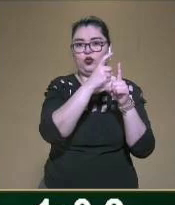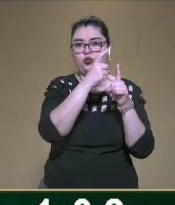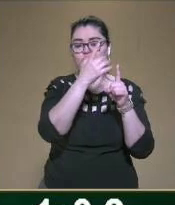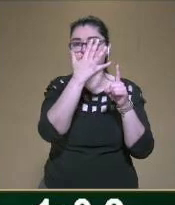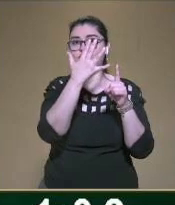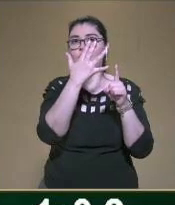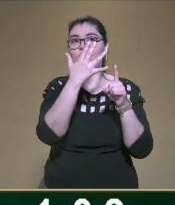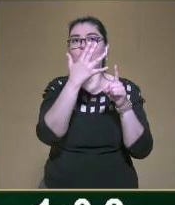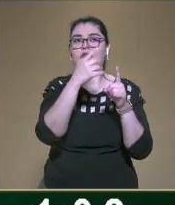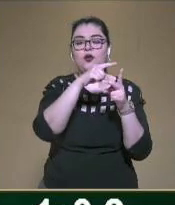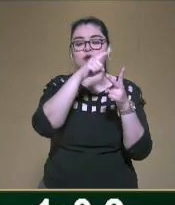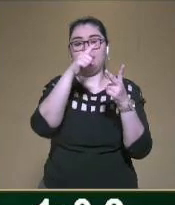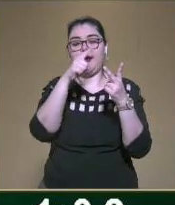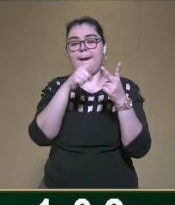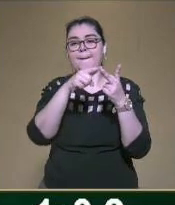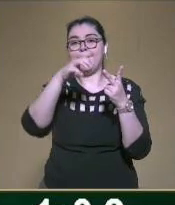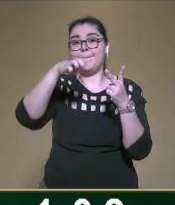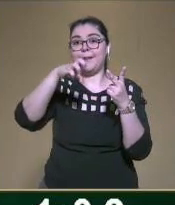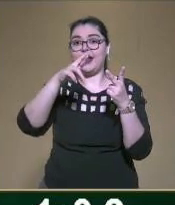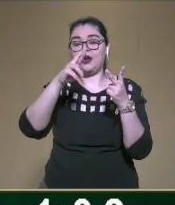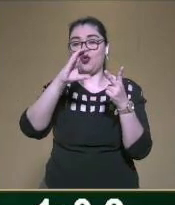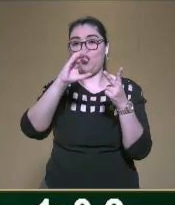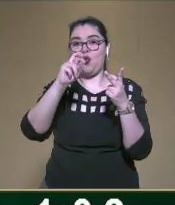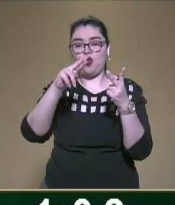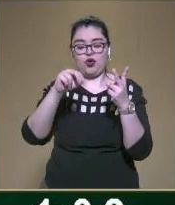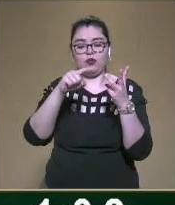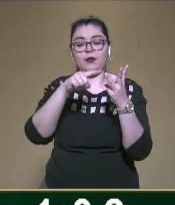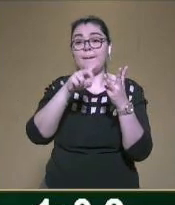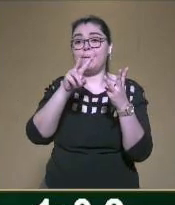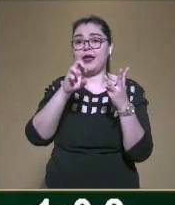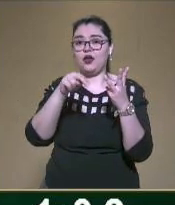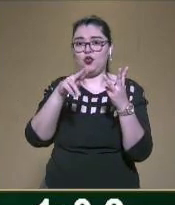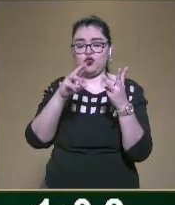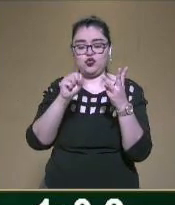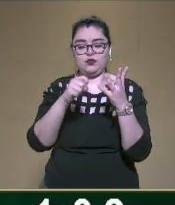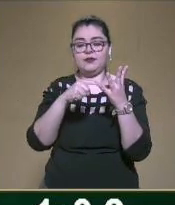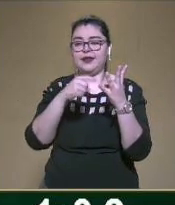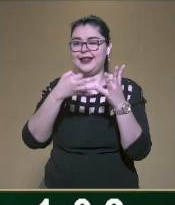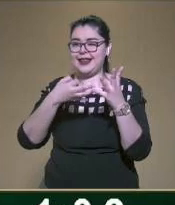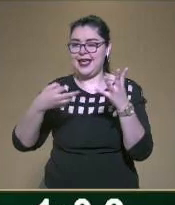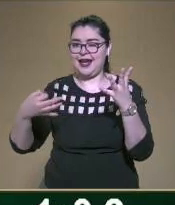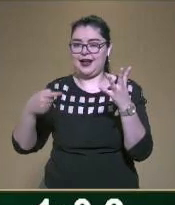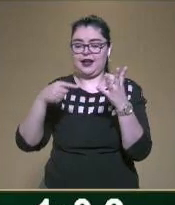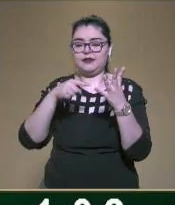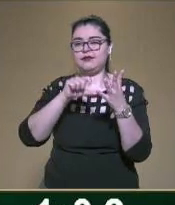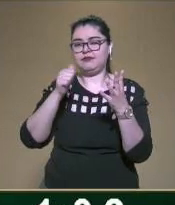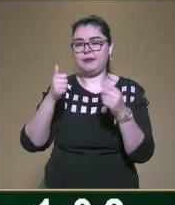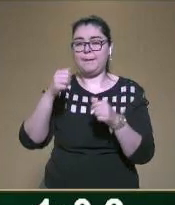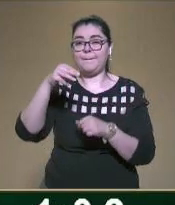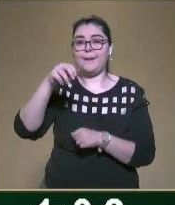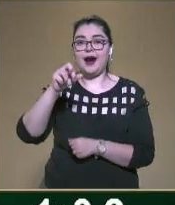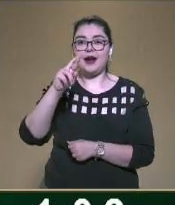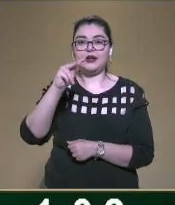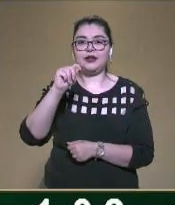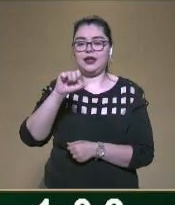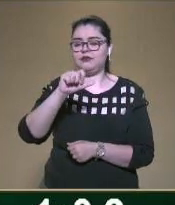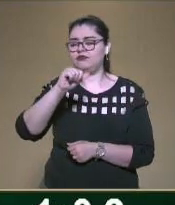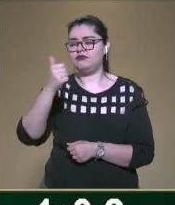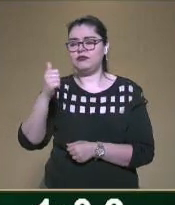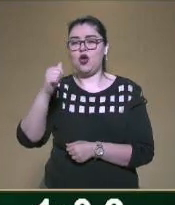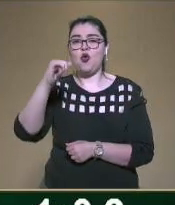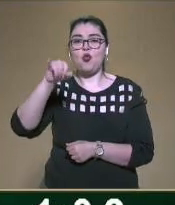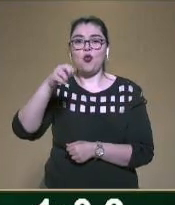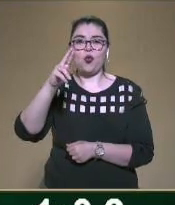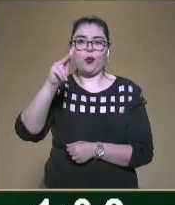primero? Mercurio. Después... Venus. Después... Tierra. Marte, Júpiter,